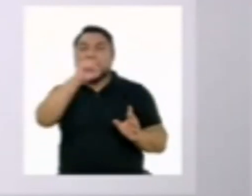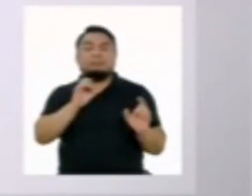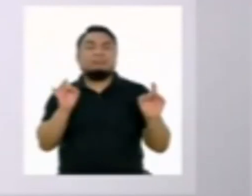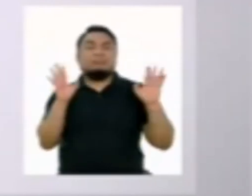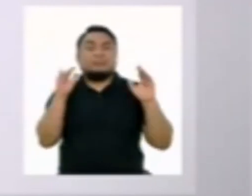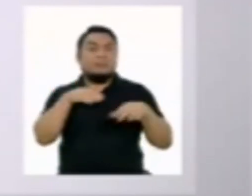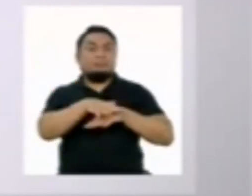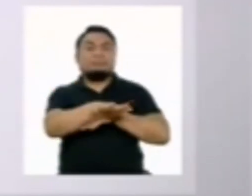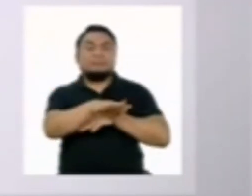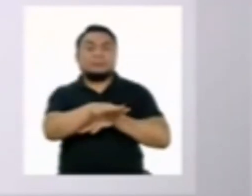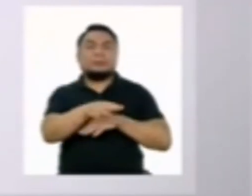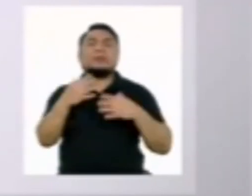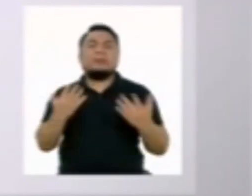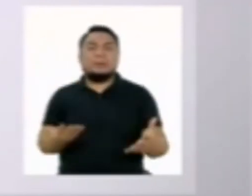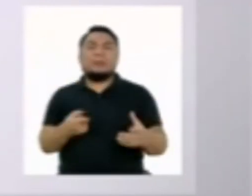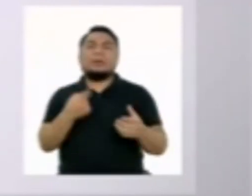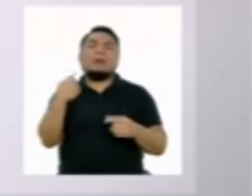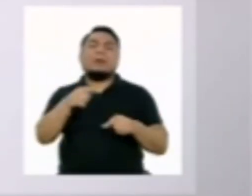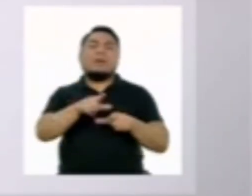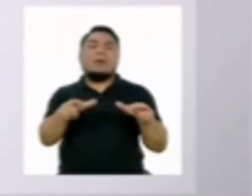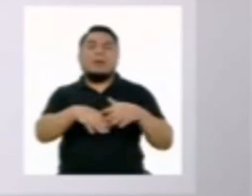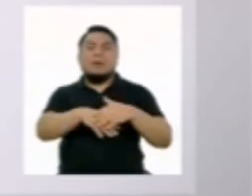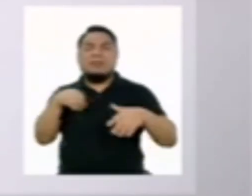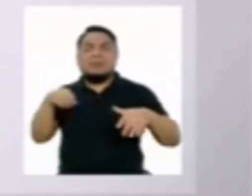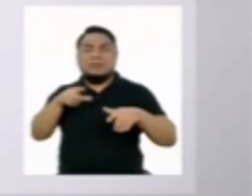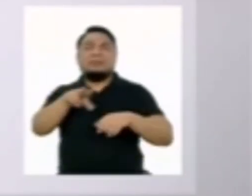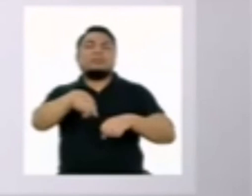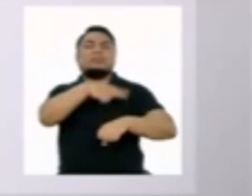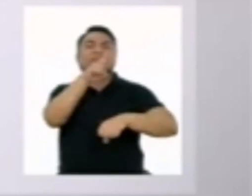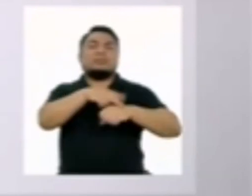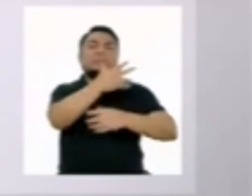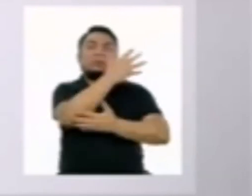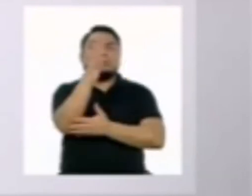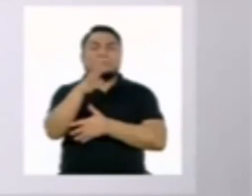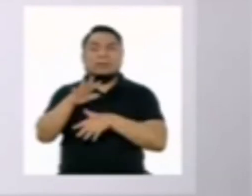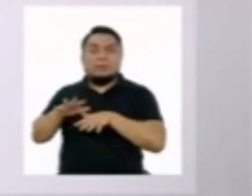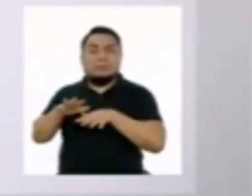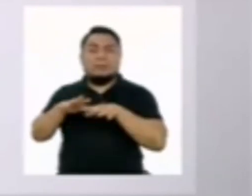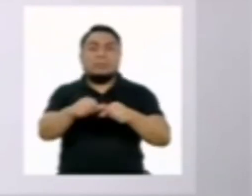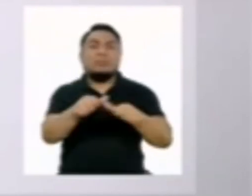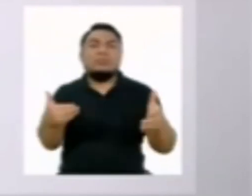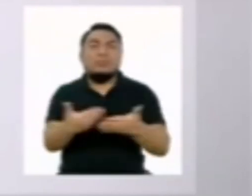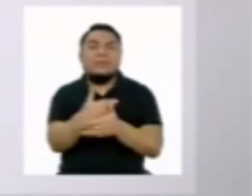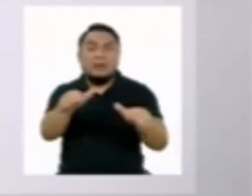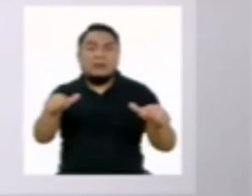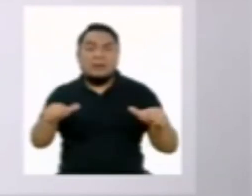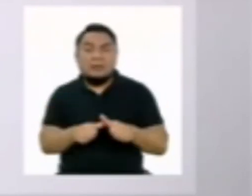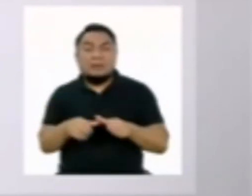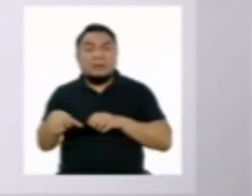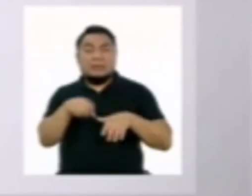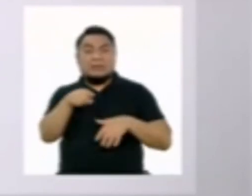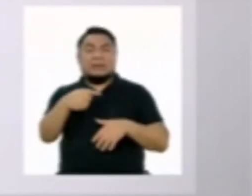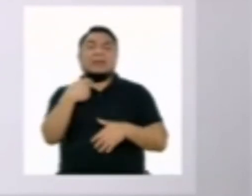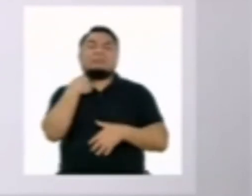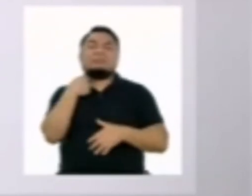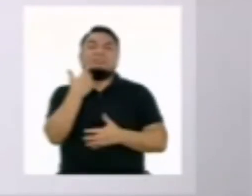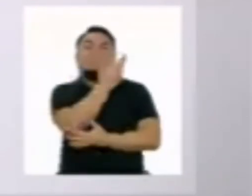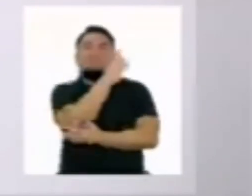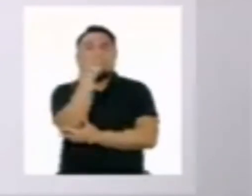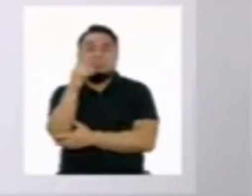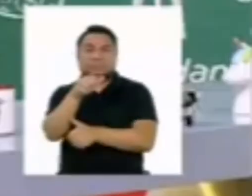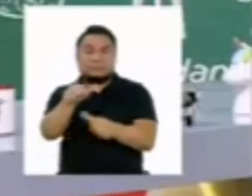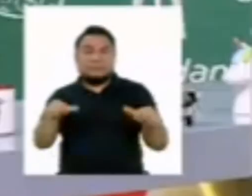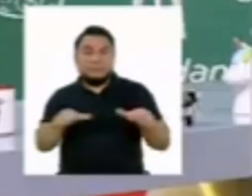intencionalmente, son aquellas que se establecen fuera de su zona natural y colonizan nuevas áreas. Al hacerlo, afectan la